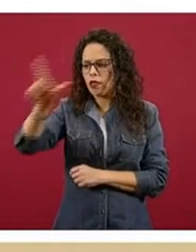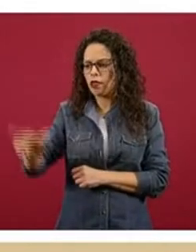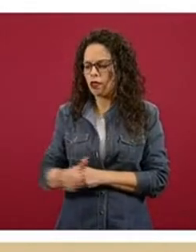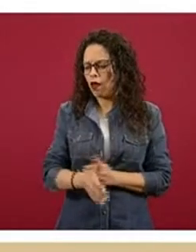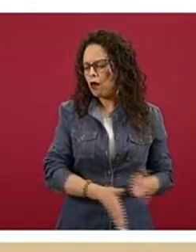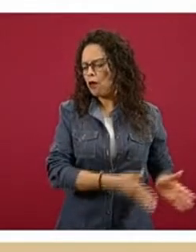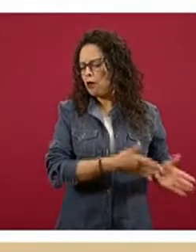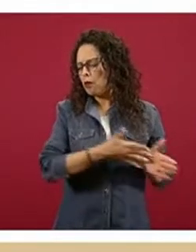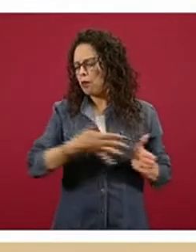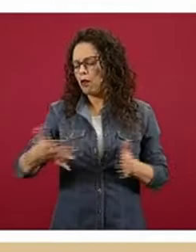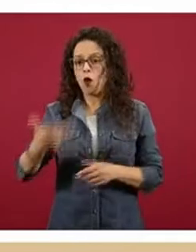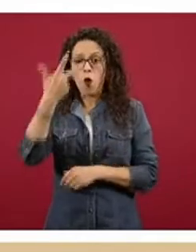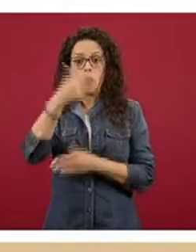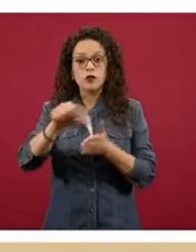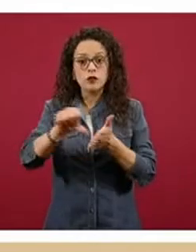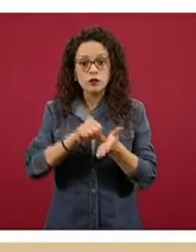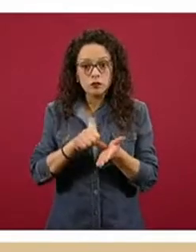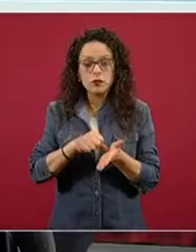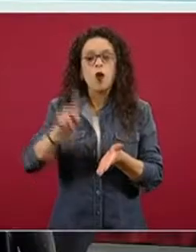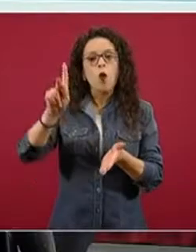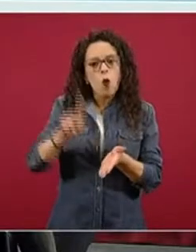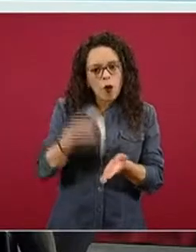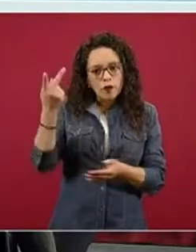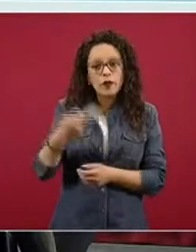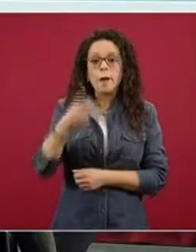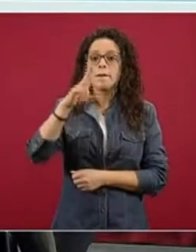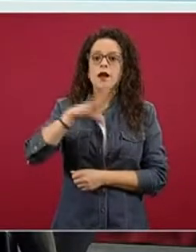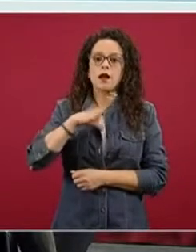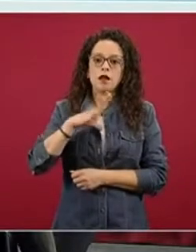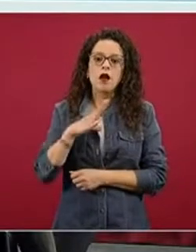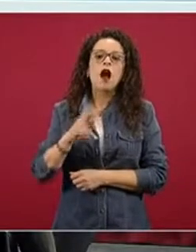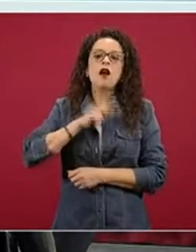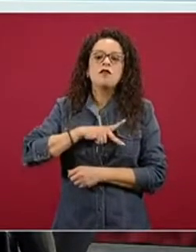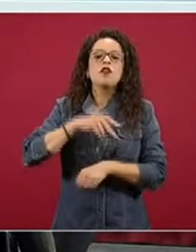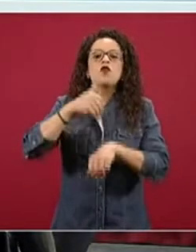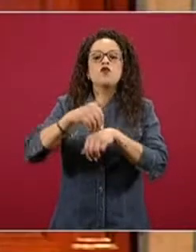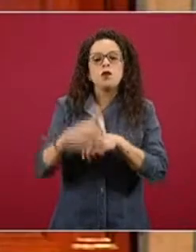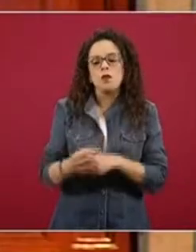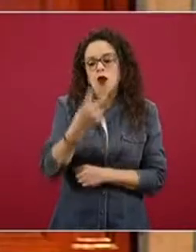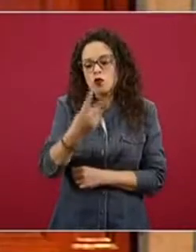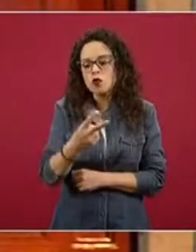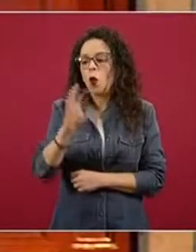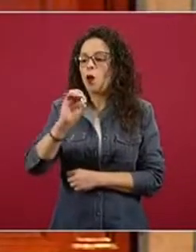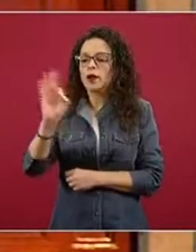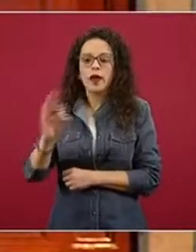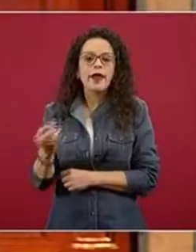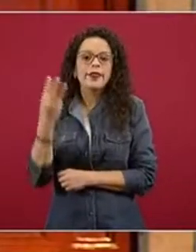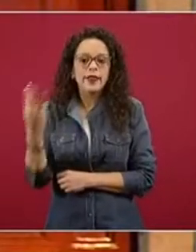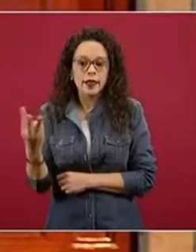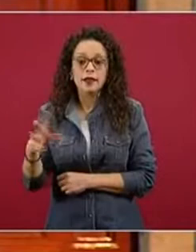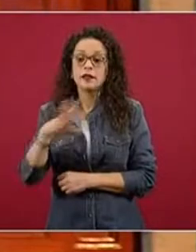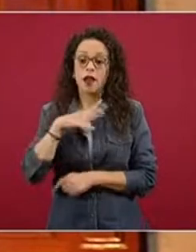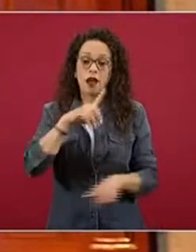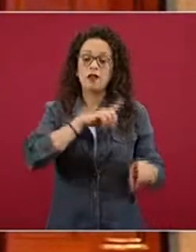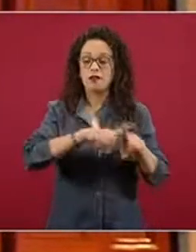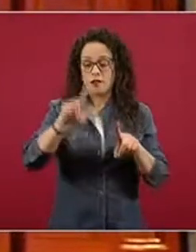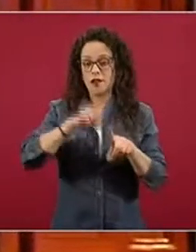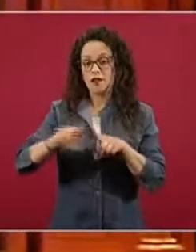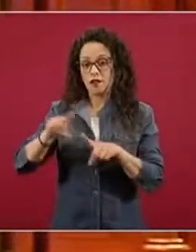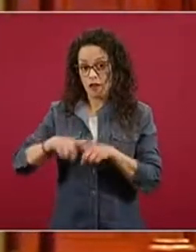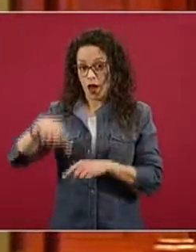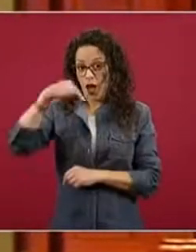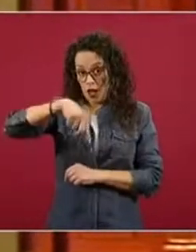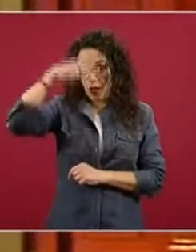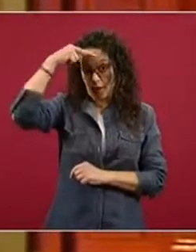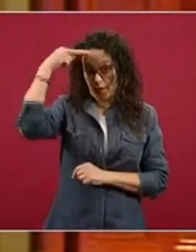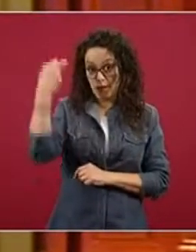es dengue virus 2 o dengue virus 3. Es decir, existen 4 variantes del dengue que están presentes en nuestro país y que